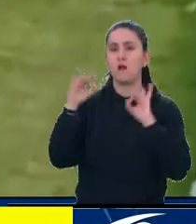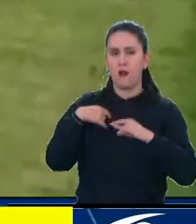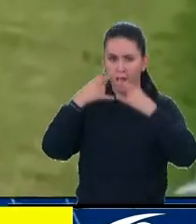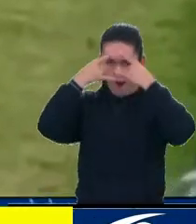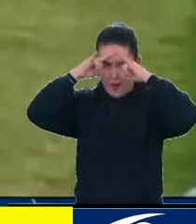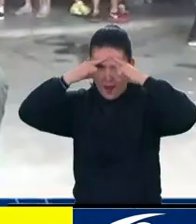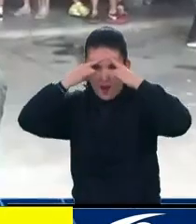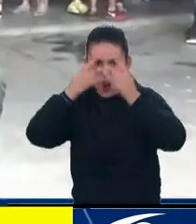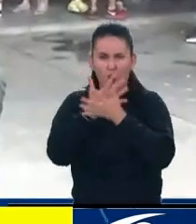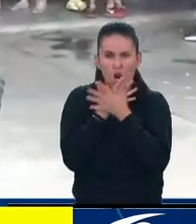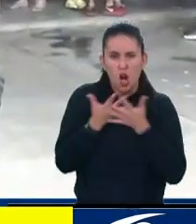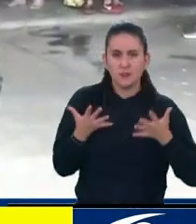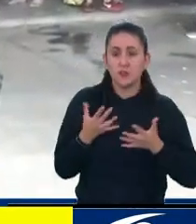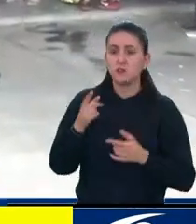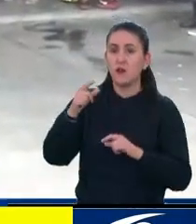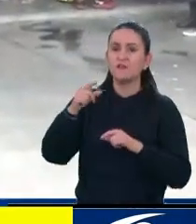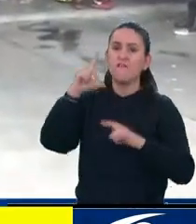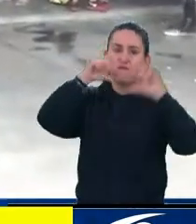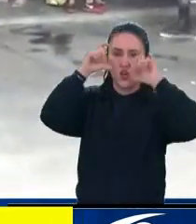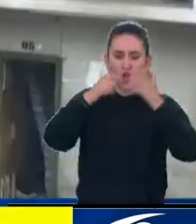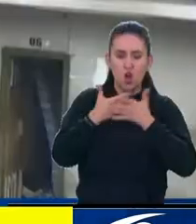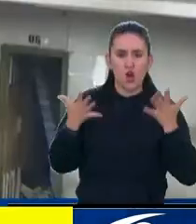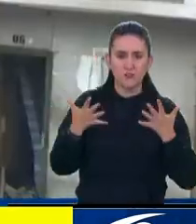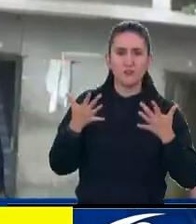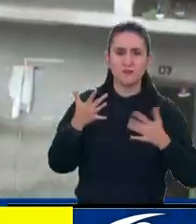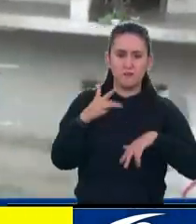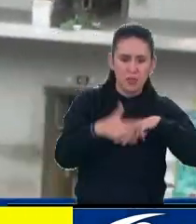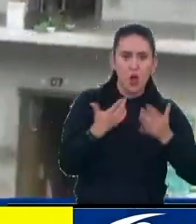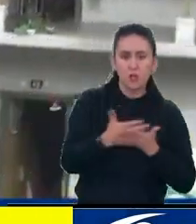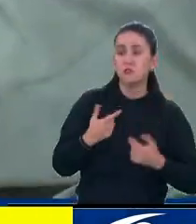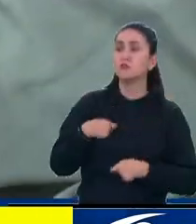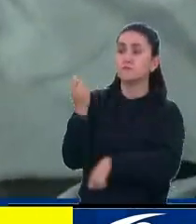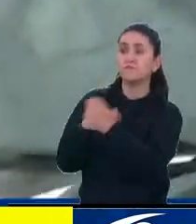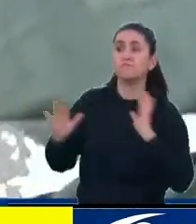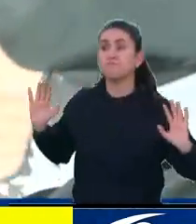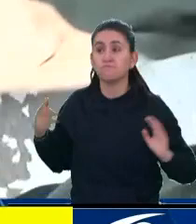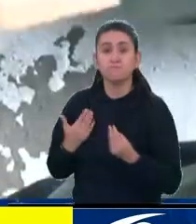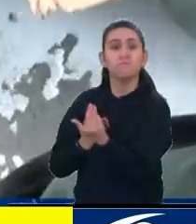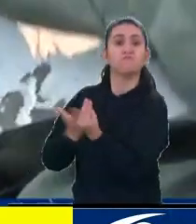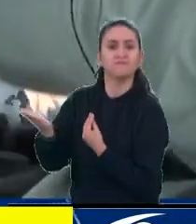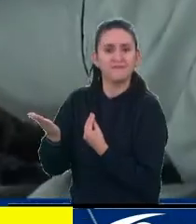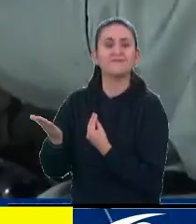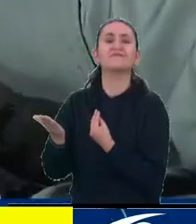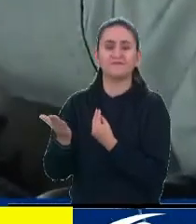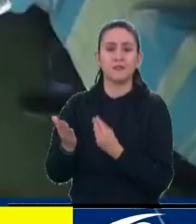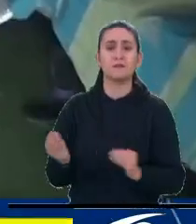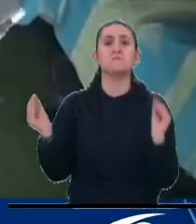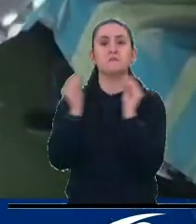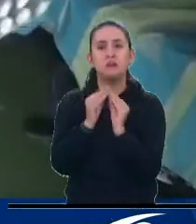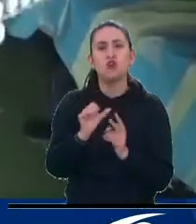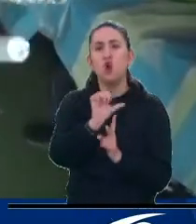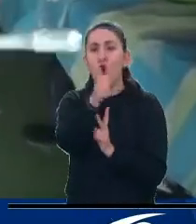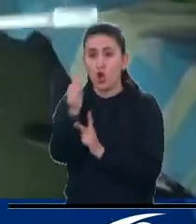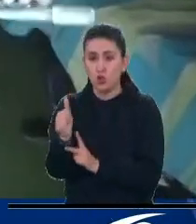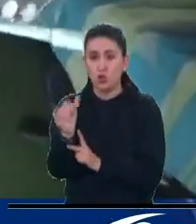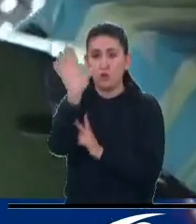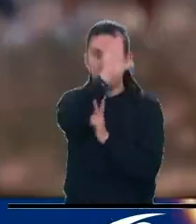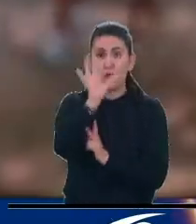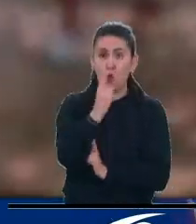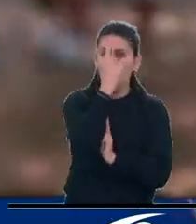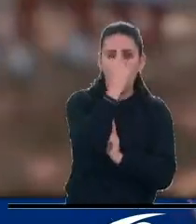extorsión y la otra que obviamente ha venido afectando a todos los ciudadanos no solamente en cartas sino en otros departamentos y